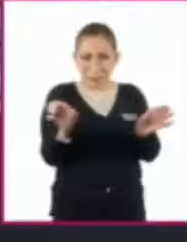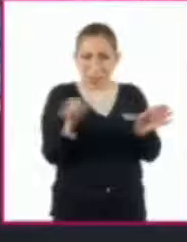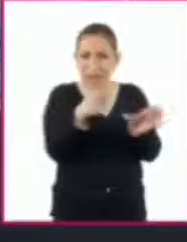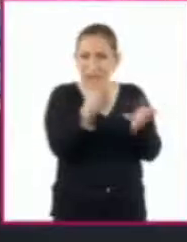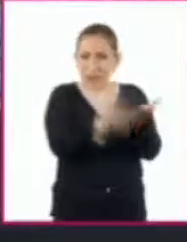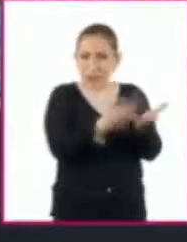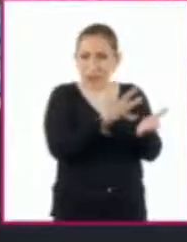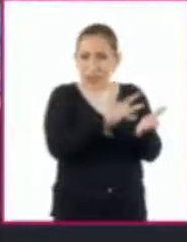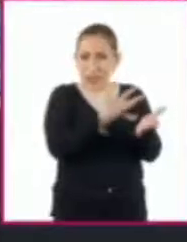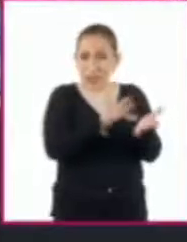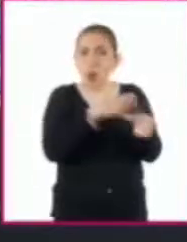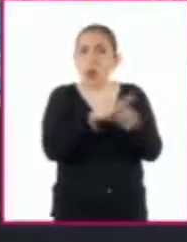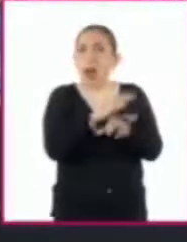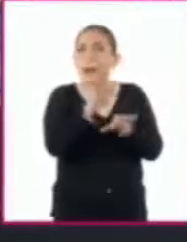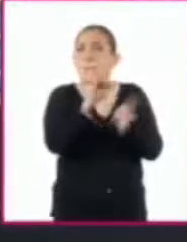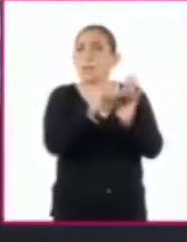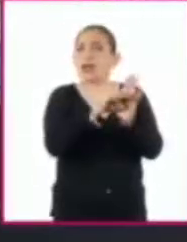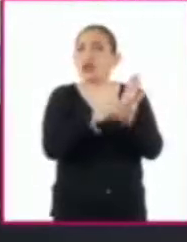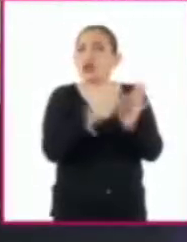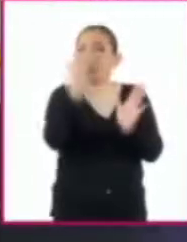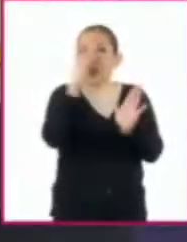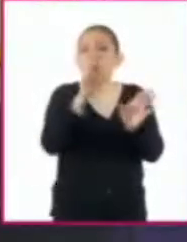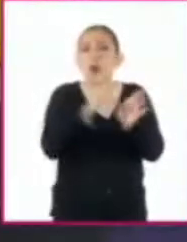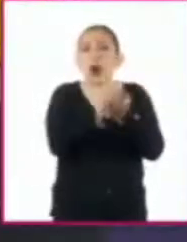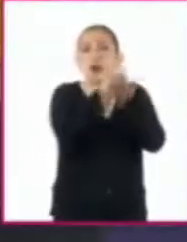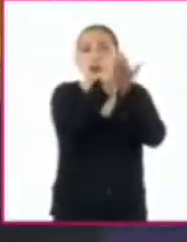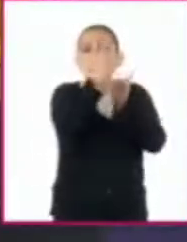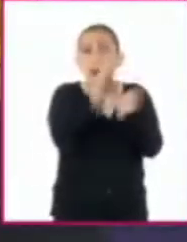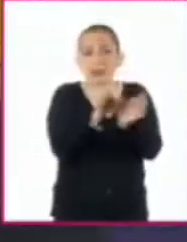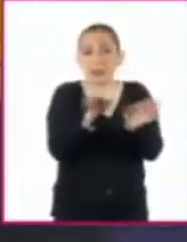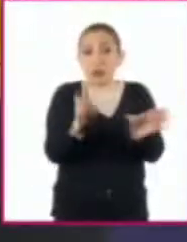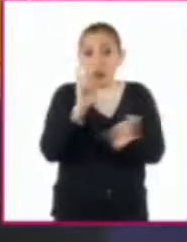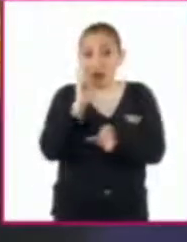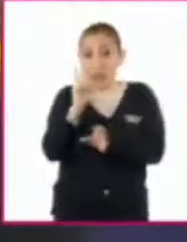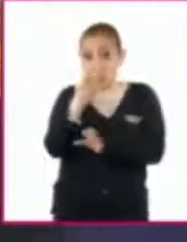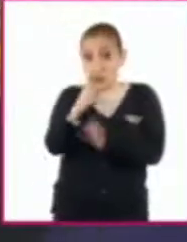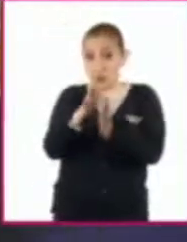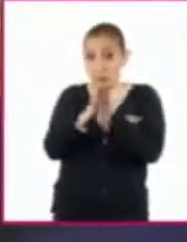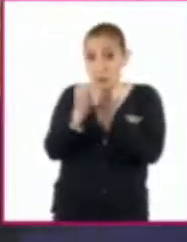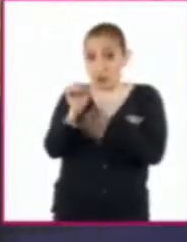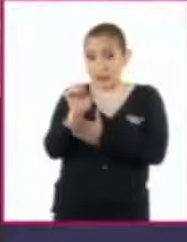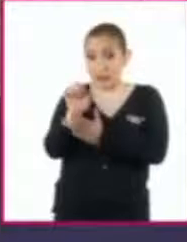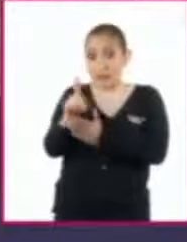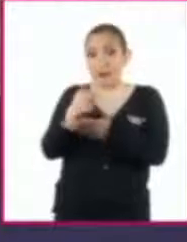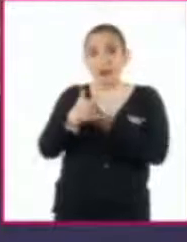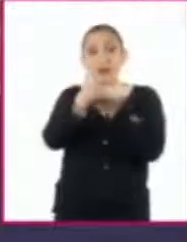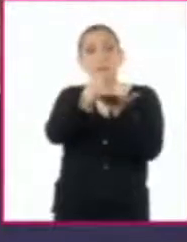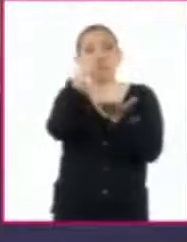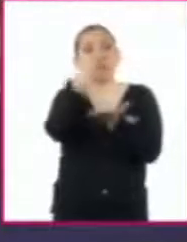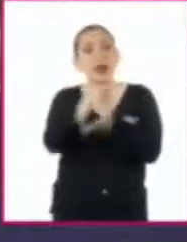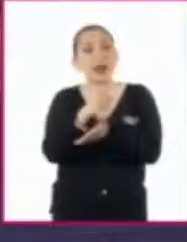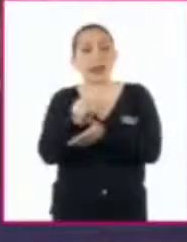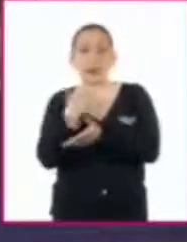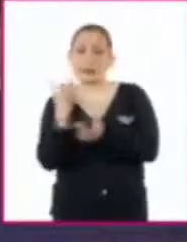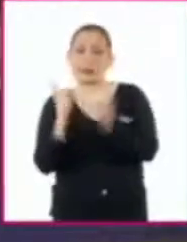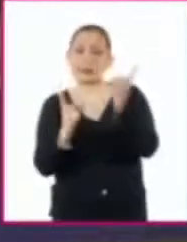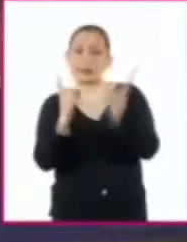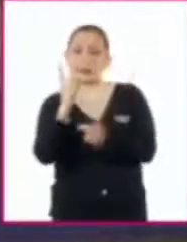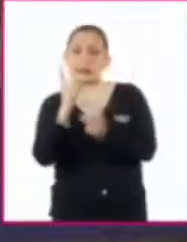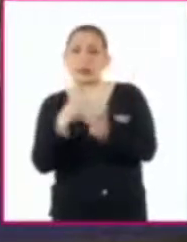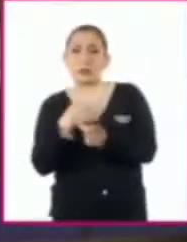¿Qué métodos de separación conocen? Consulten su libro de texto, que será de utilidad para resolver el